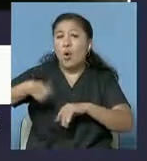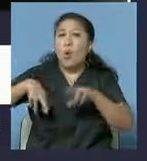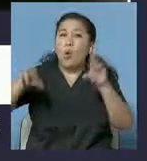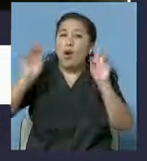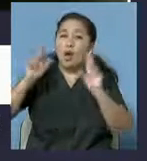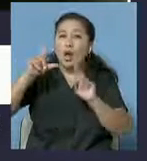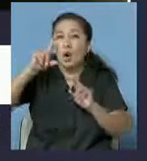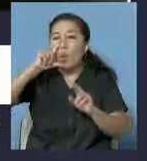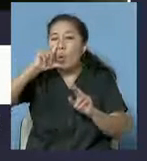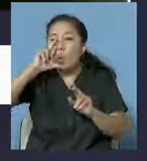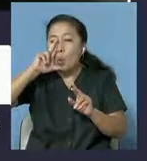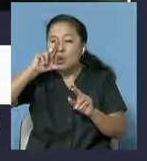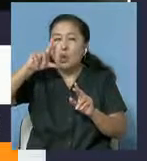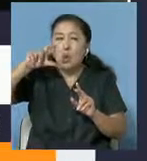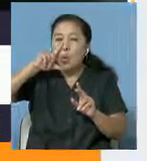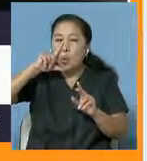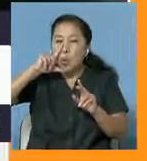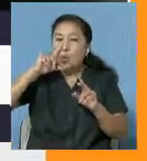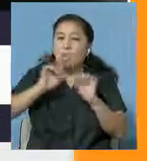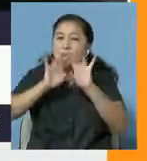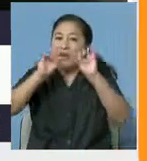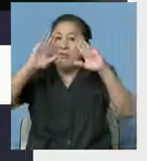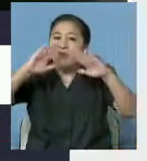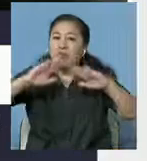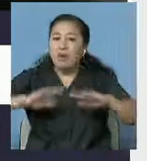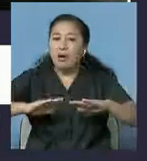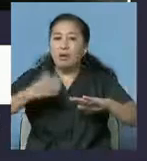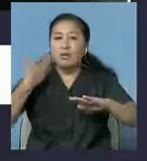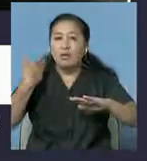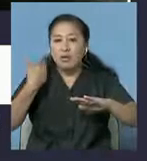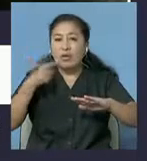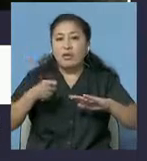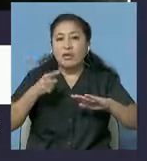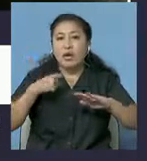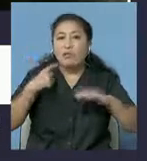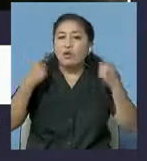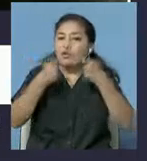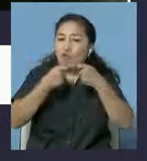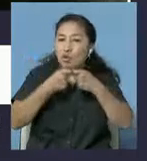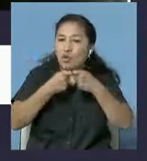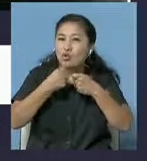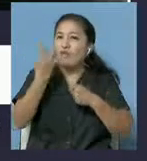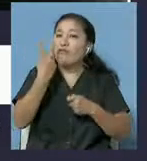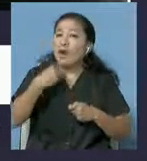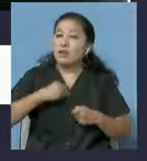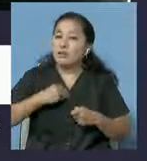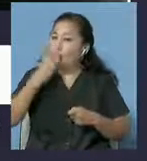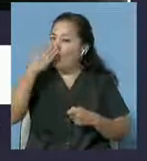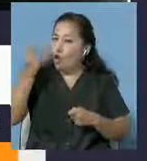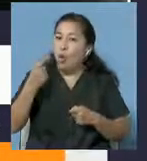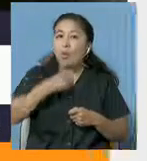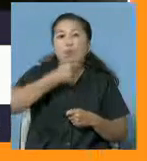junio, julio, que se libere un poquito esto, lo de la pandemia, podamos estar con todos nuestros socios, nuestros simpatizantes,